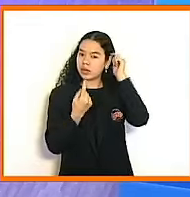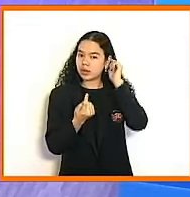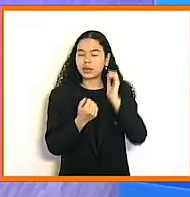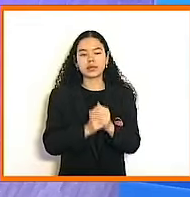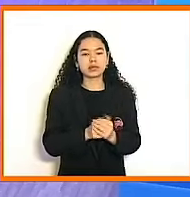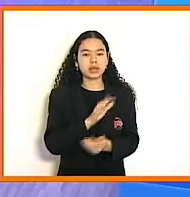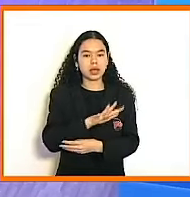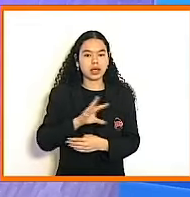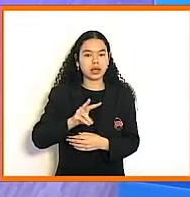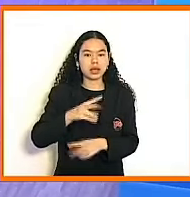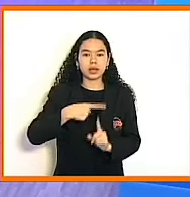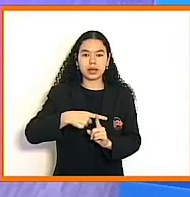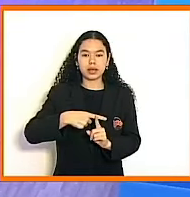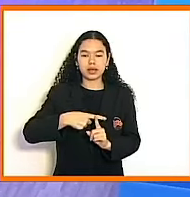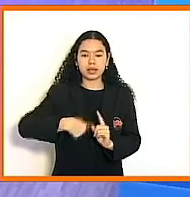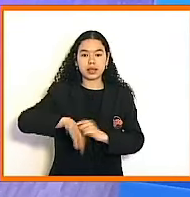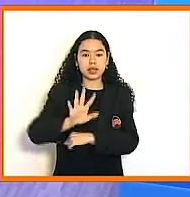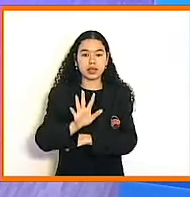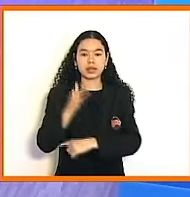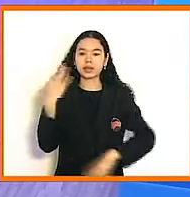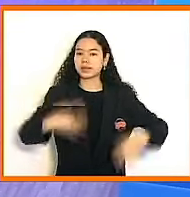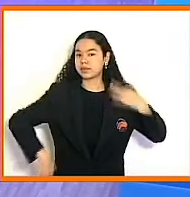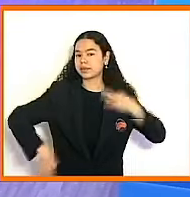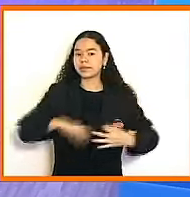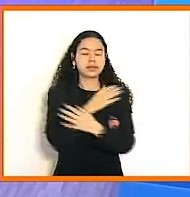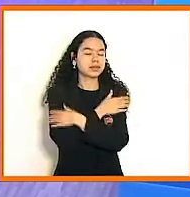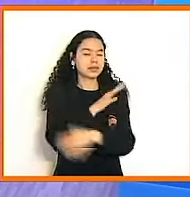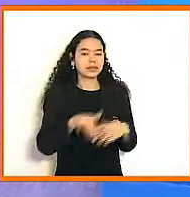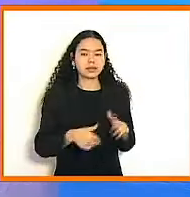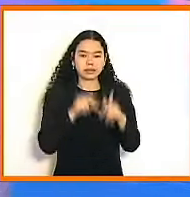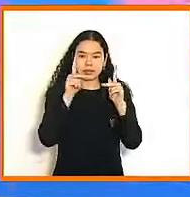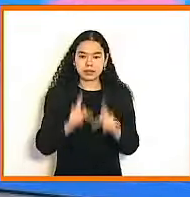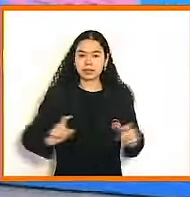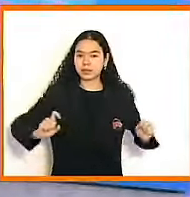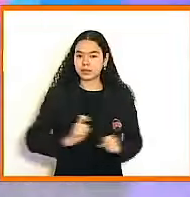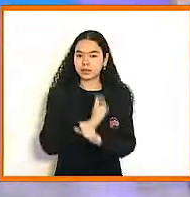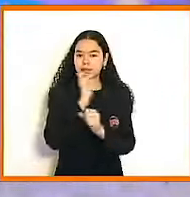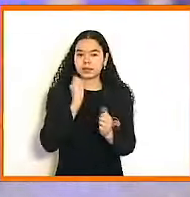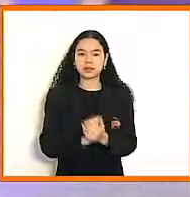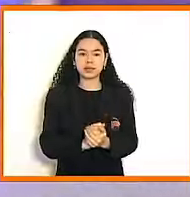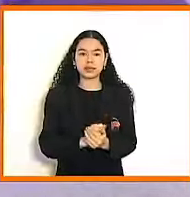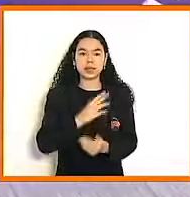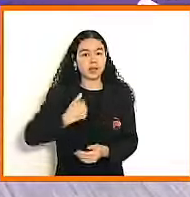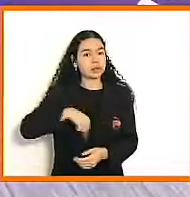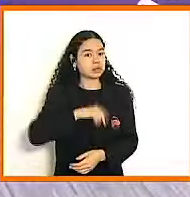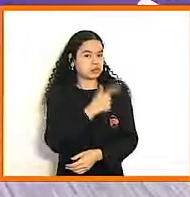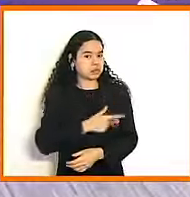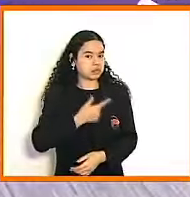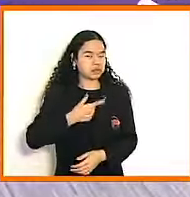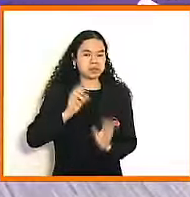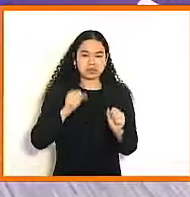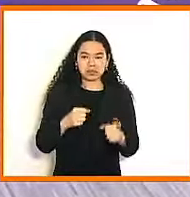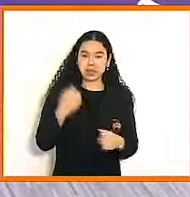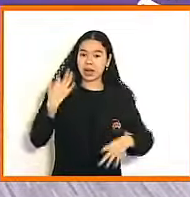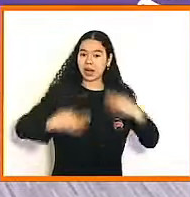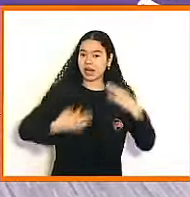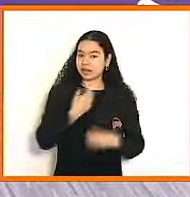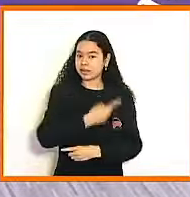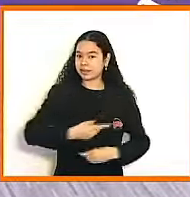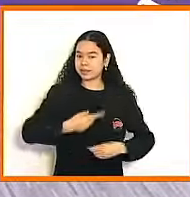1, 52 más 5. Muchas felicidades a cada uno de nuestros ganadores. Fue todo un gusto para nosotras llevarles alegría